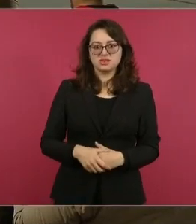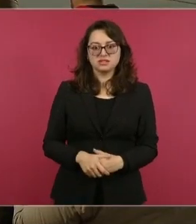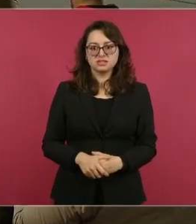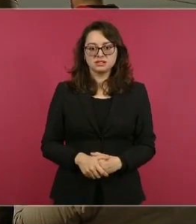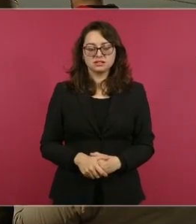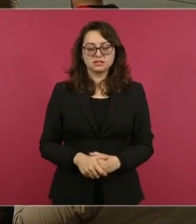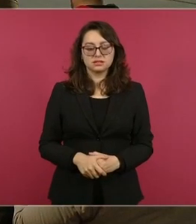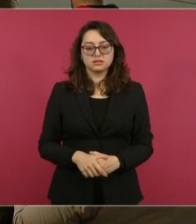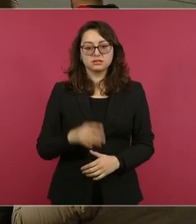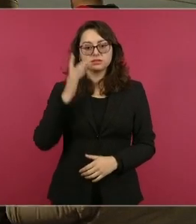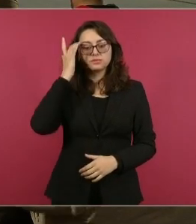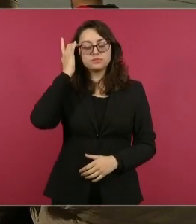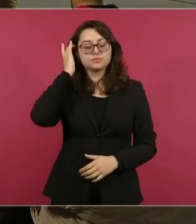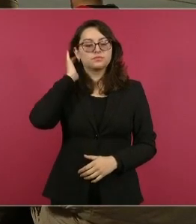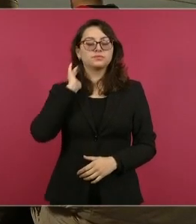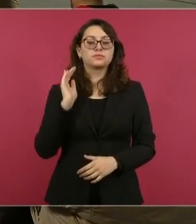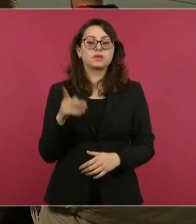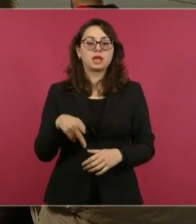Claro,